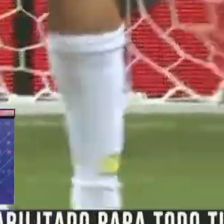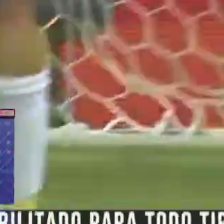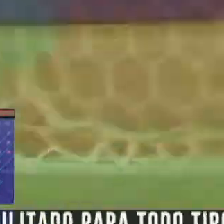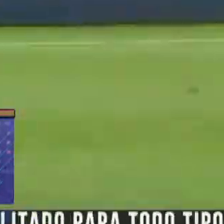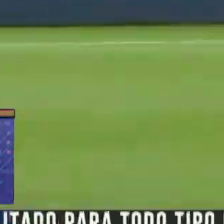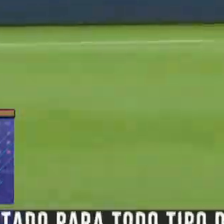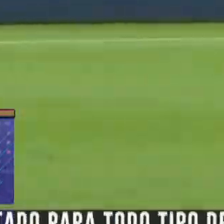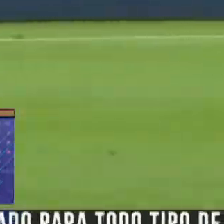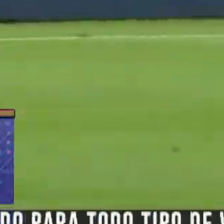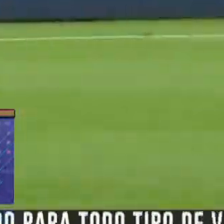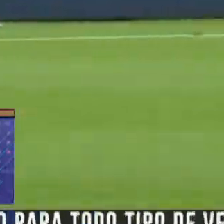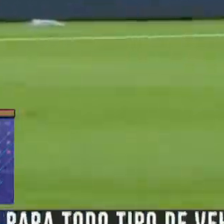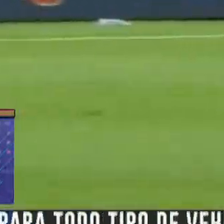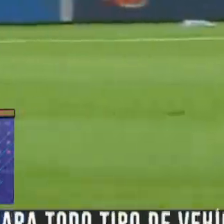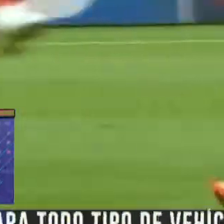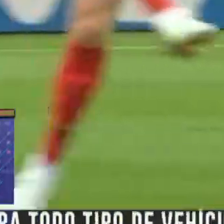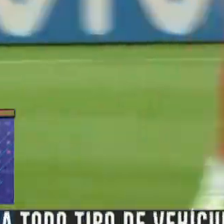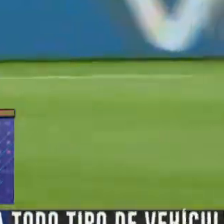Uruguay.